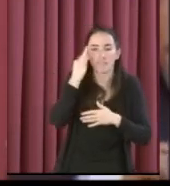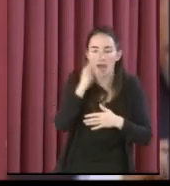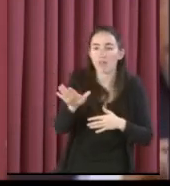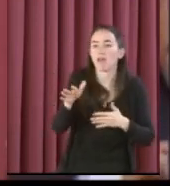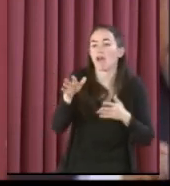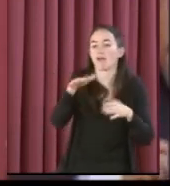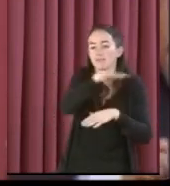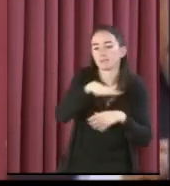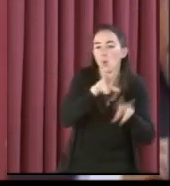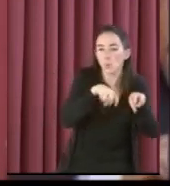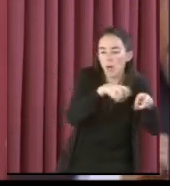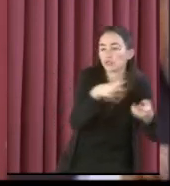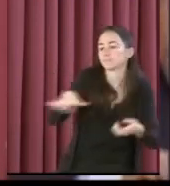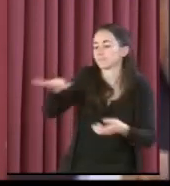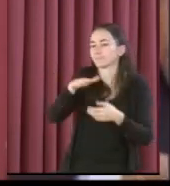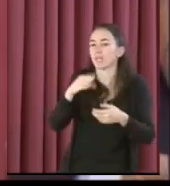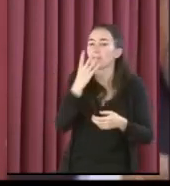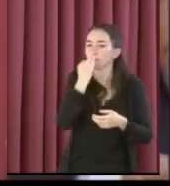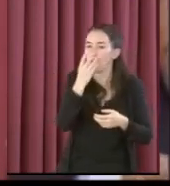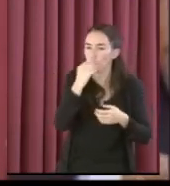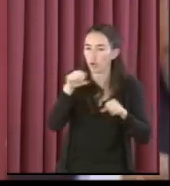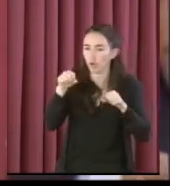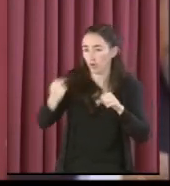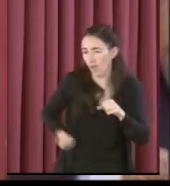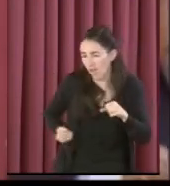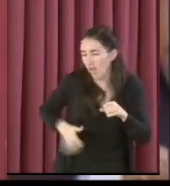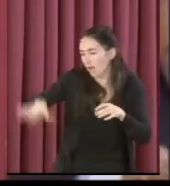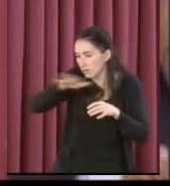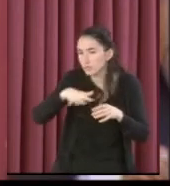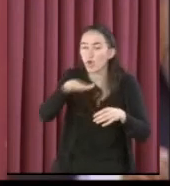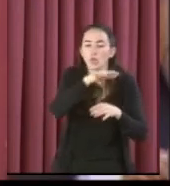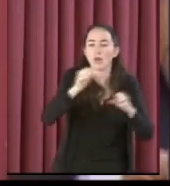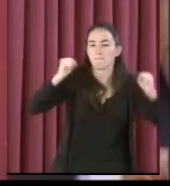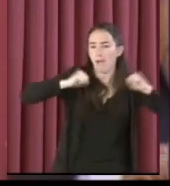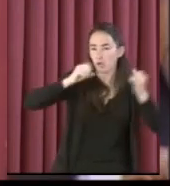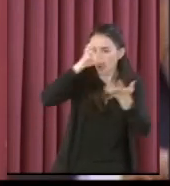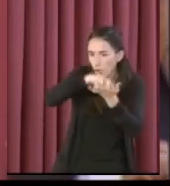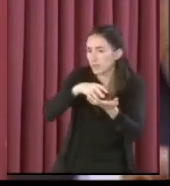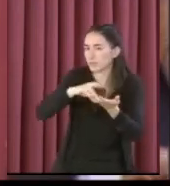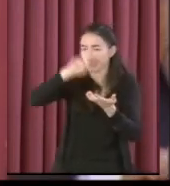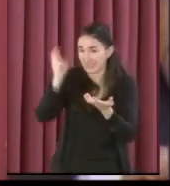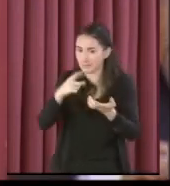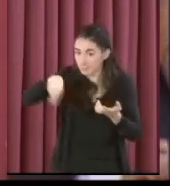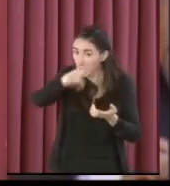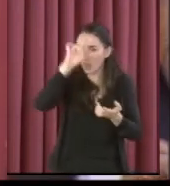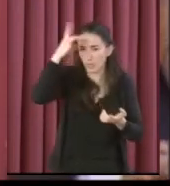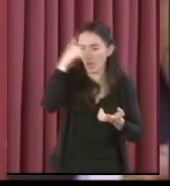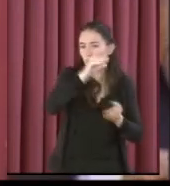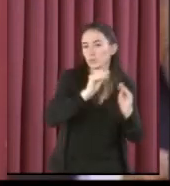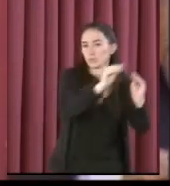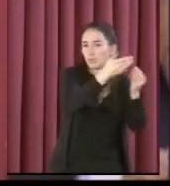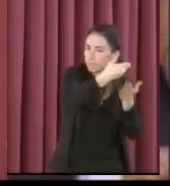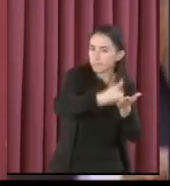zonas de esparcimiento canino, los parques infantiles inclusivos, el centro de mayores, la zona centro. Sin duda alguna, son realidades que convierten